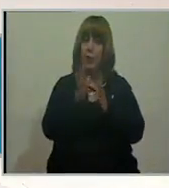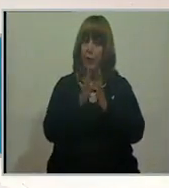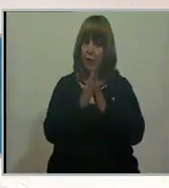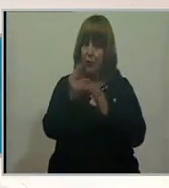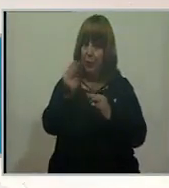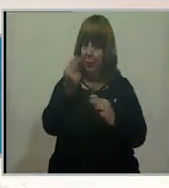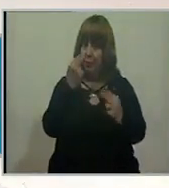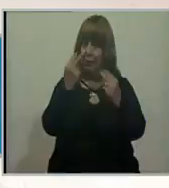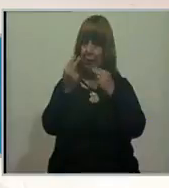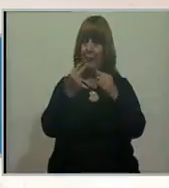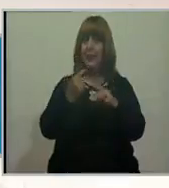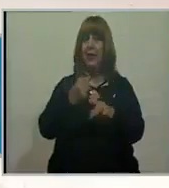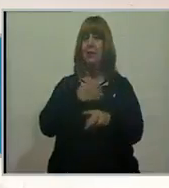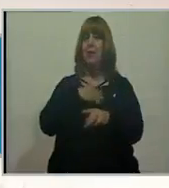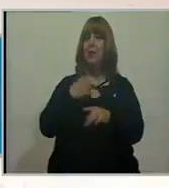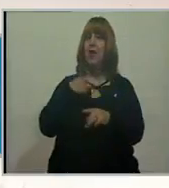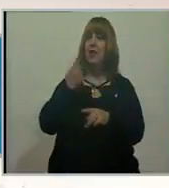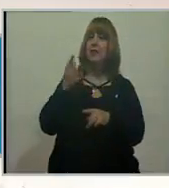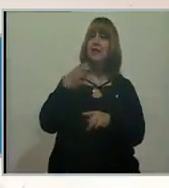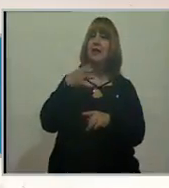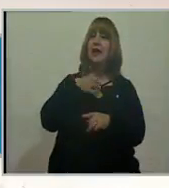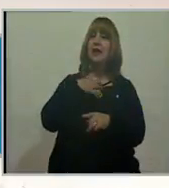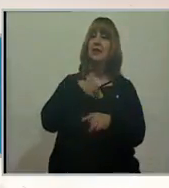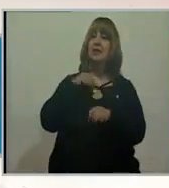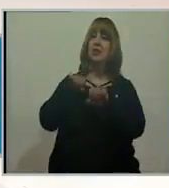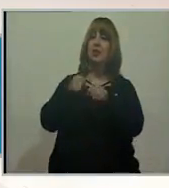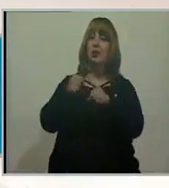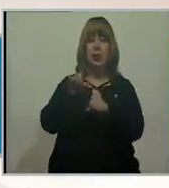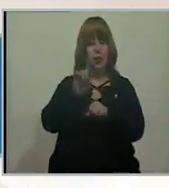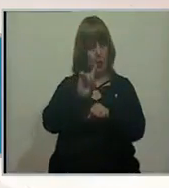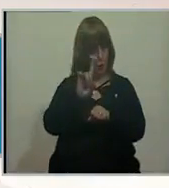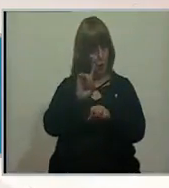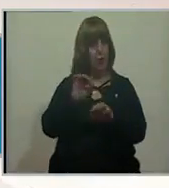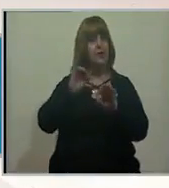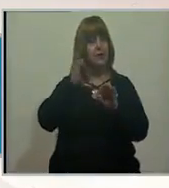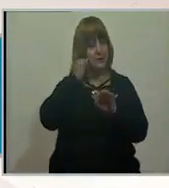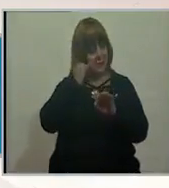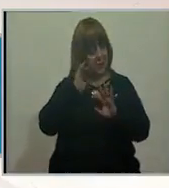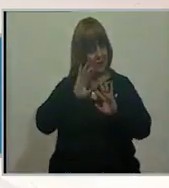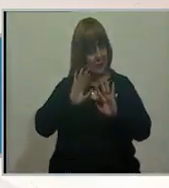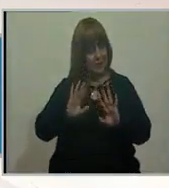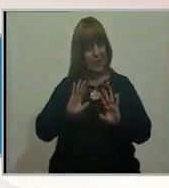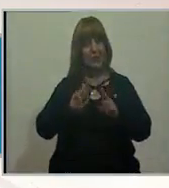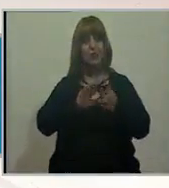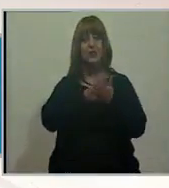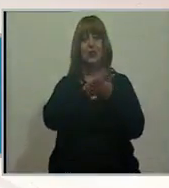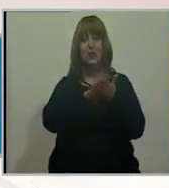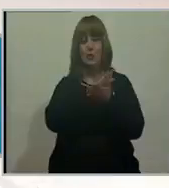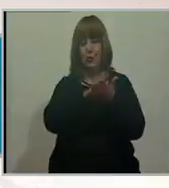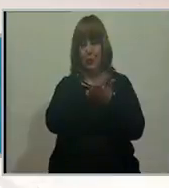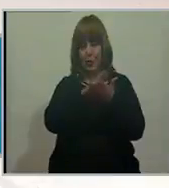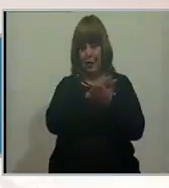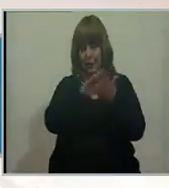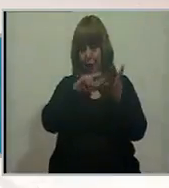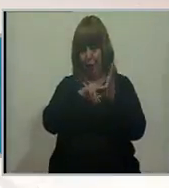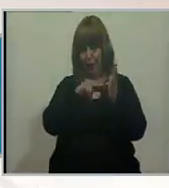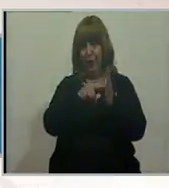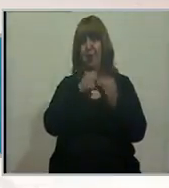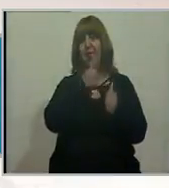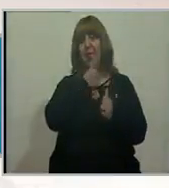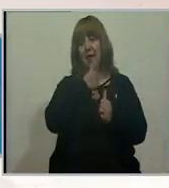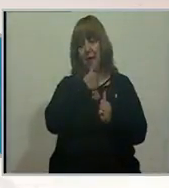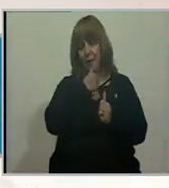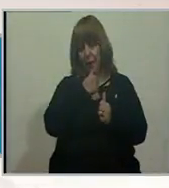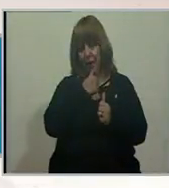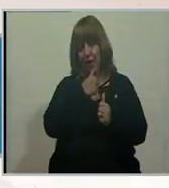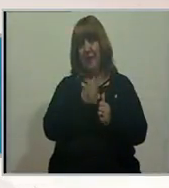viendo hasta ahora, mamá, mamá, ¿escuchaste? No hay clase, no hay clase. No, sí. No, hay clases normalmente en estas escuelas que ayer tuvieron actividad